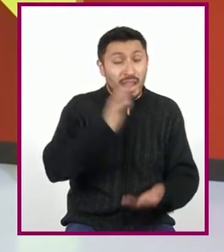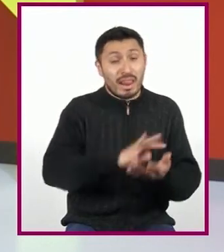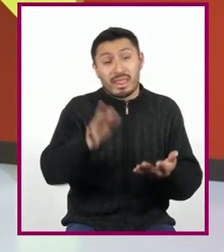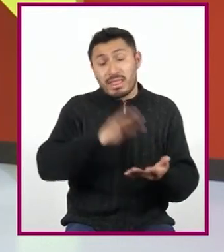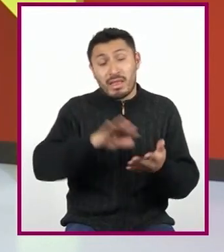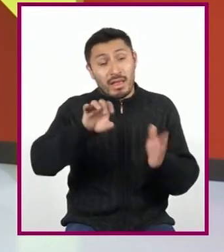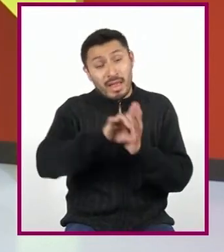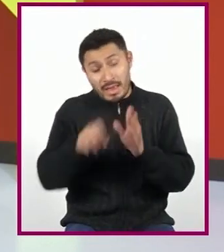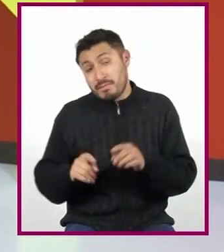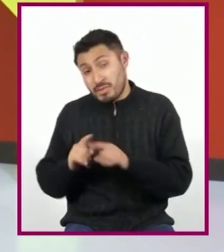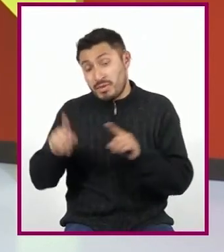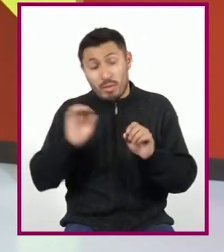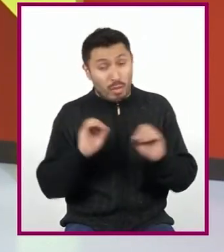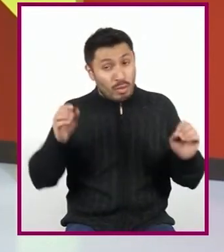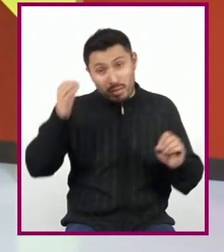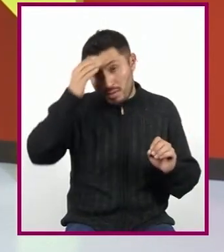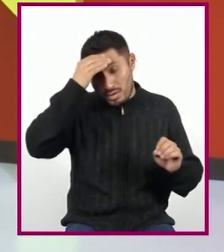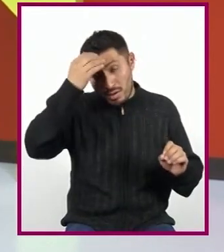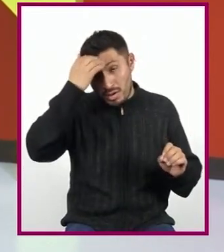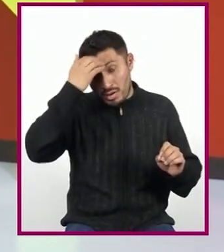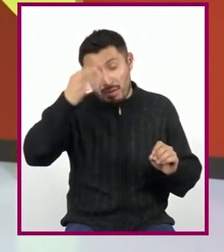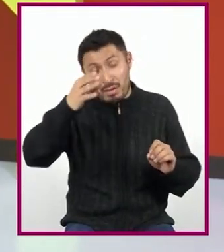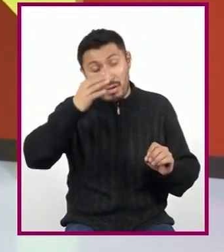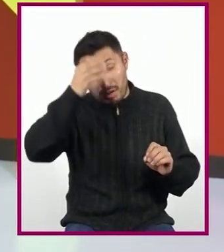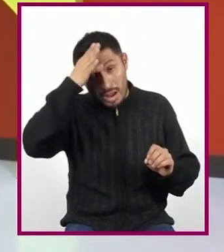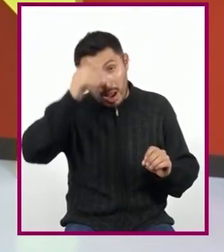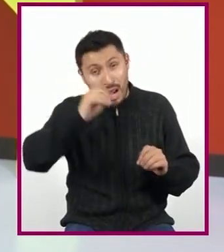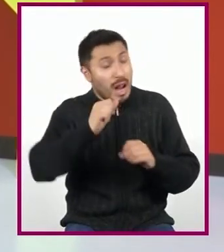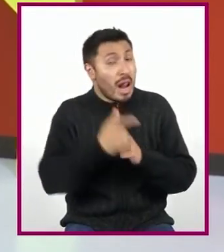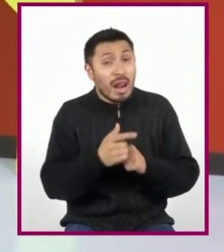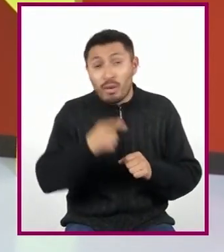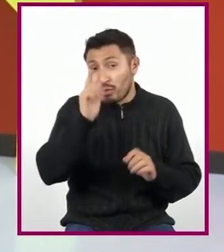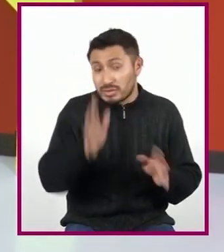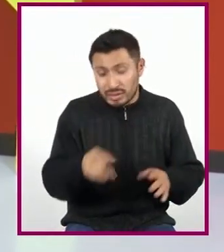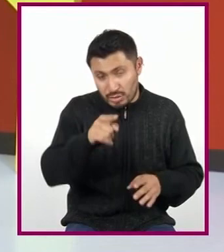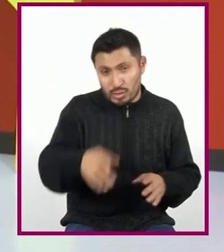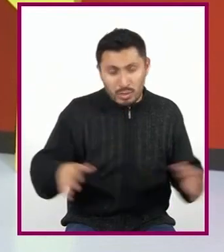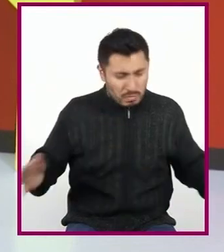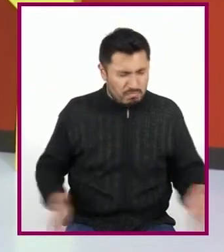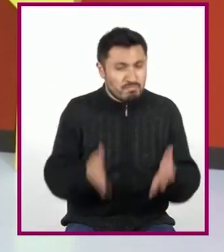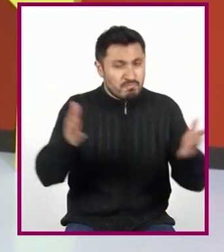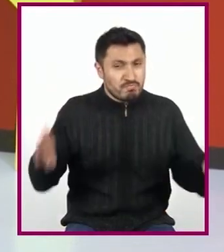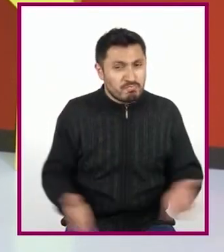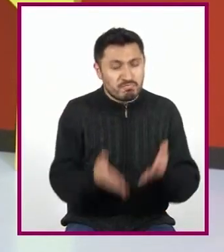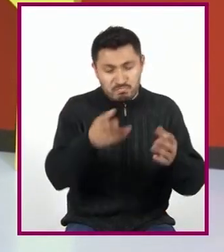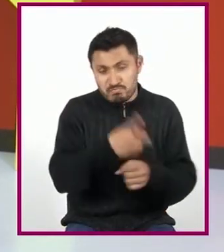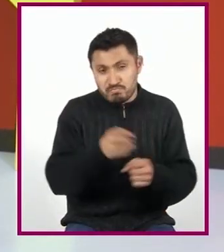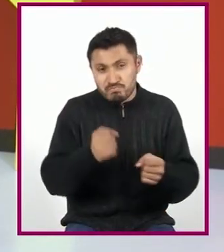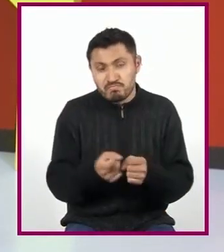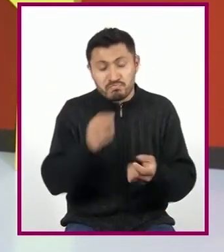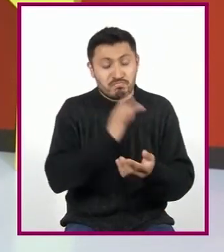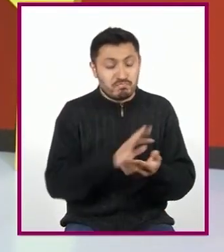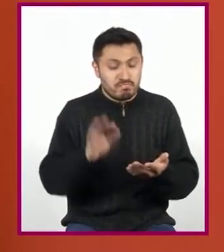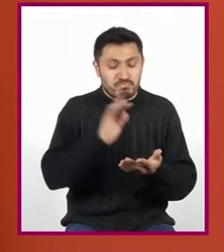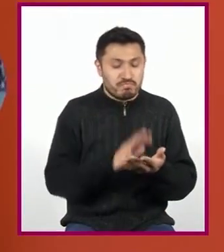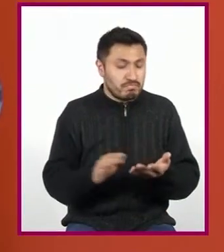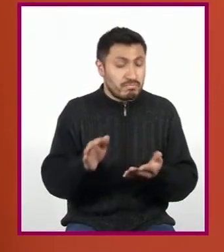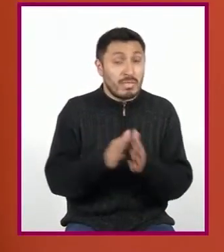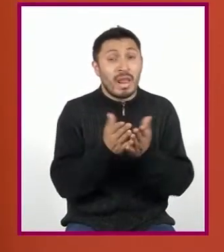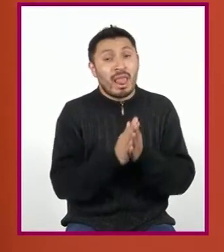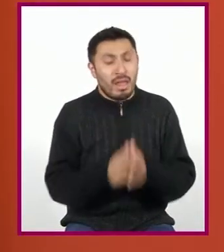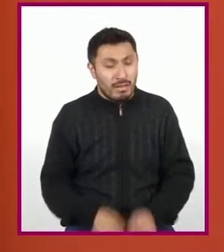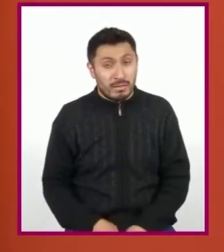adecuado, directo o indirecto, para dirigirse a los lectores al redactar un prólogo. Identifiquen el prólogo que se